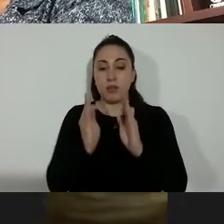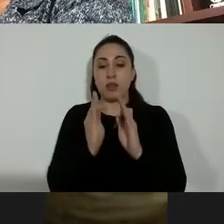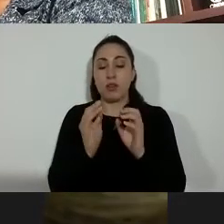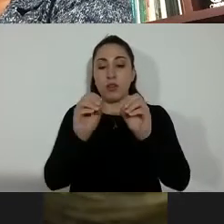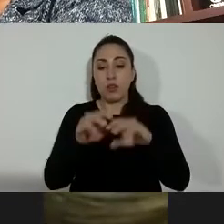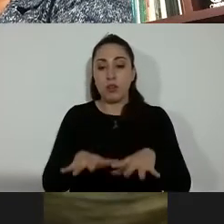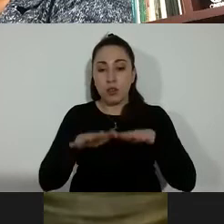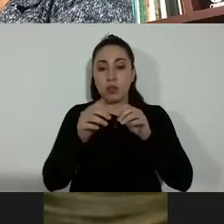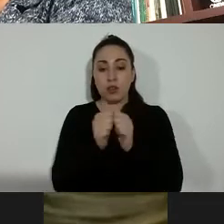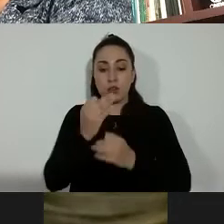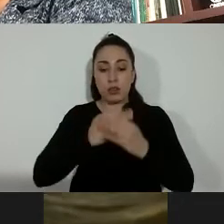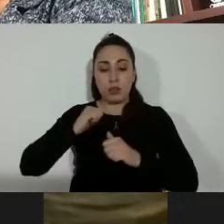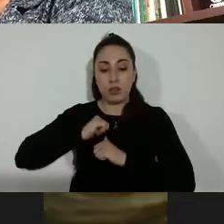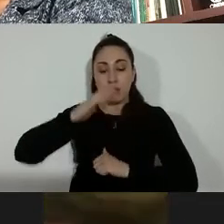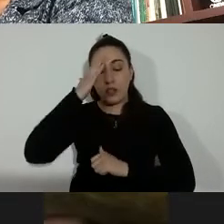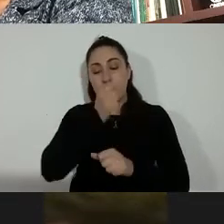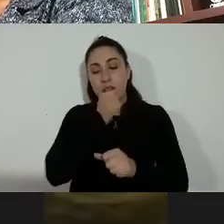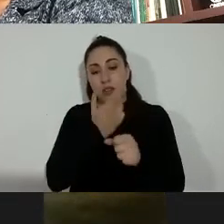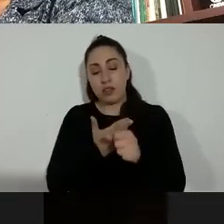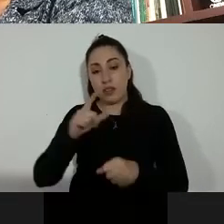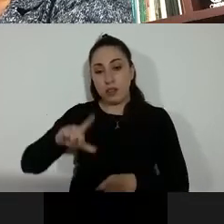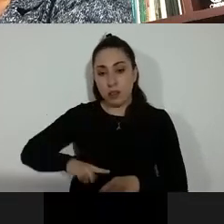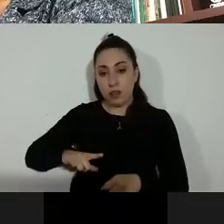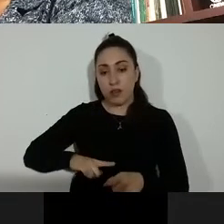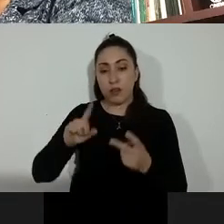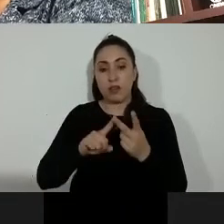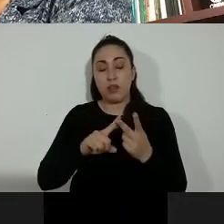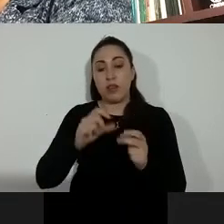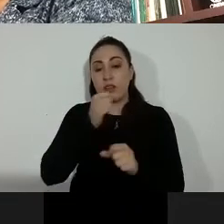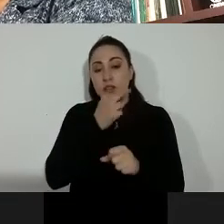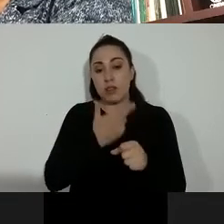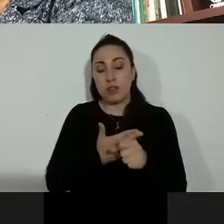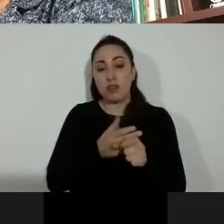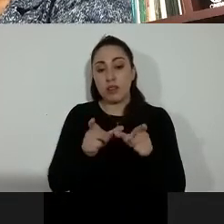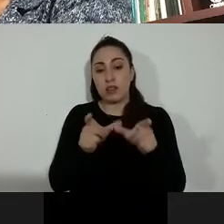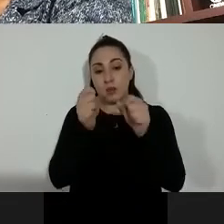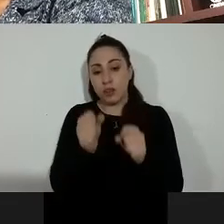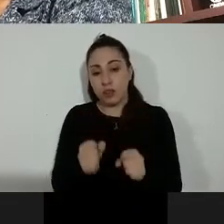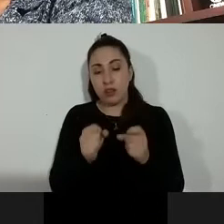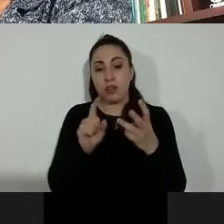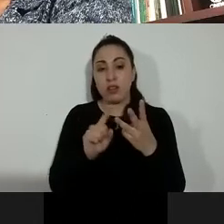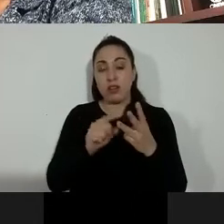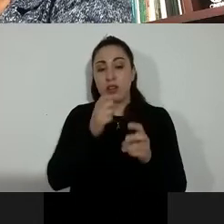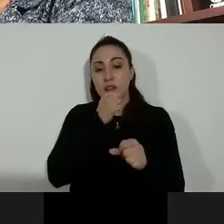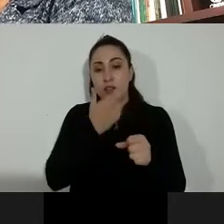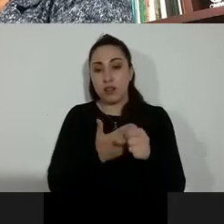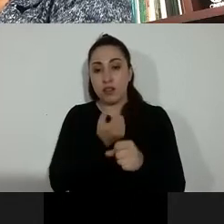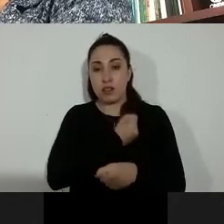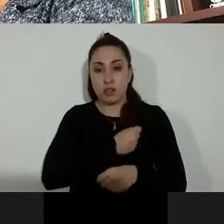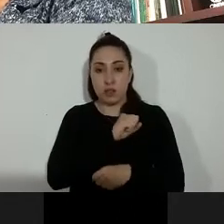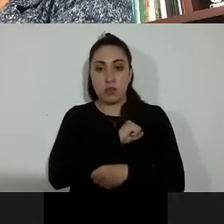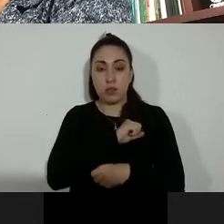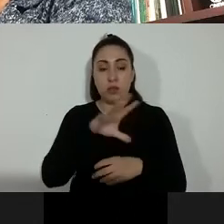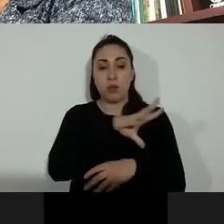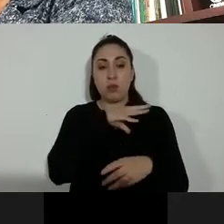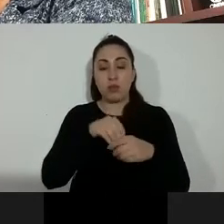las personas titulares de la Secretaría de Gobierno, de la Secretaría de Seguridad Ciudadana y de la Secretaría de Salud, todas